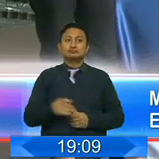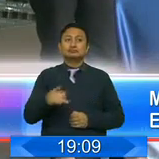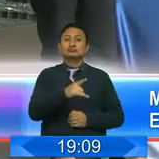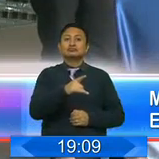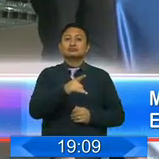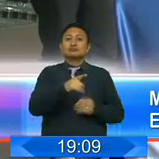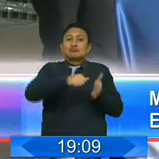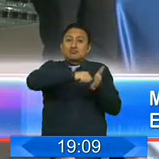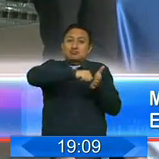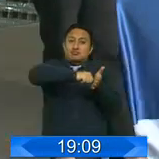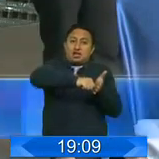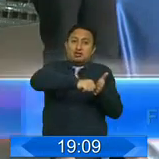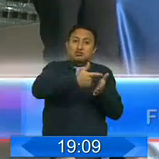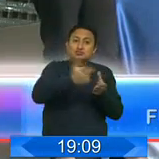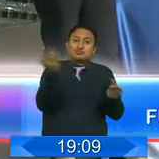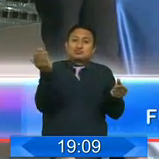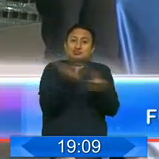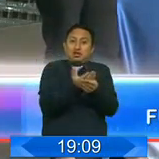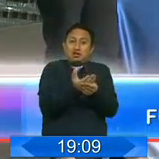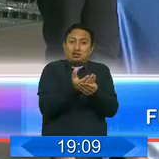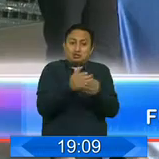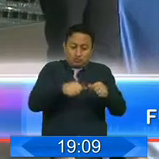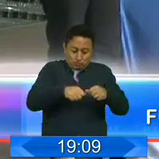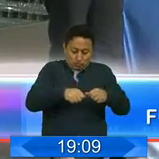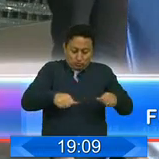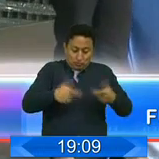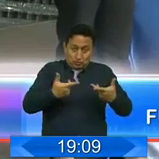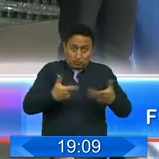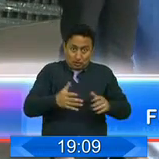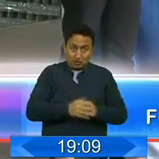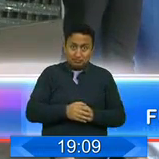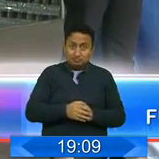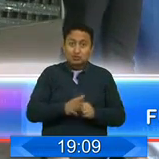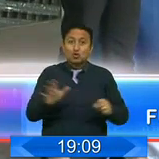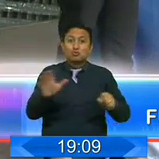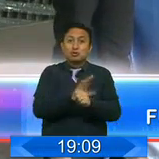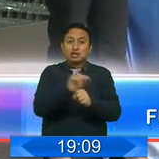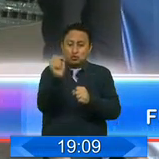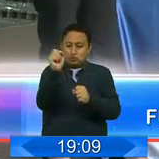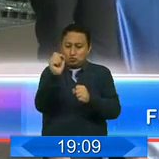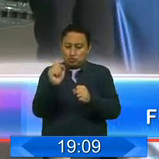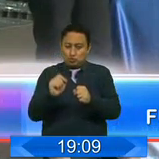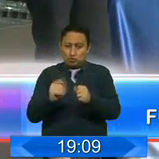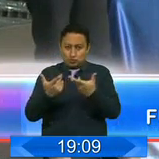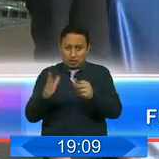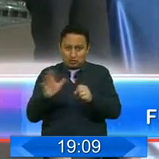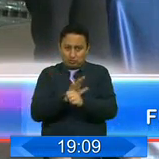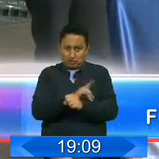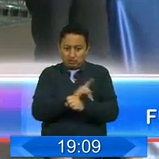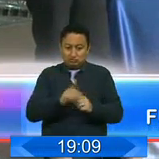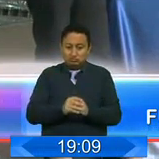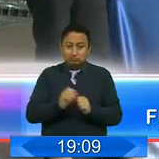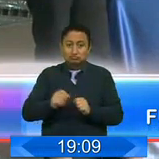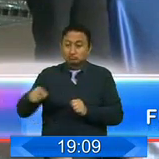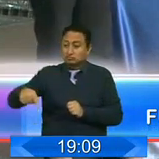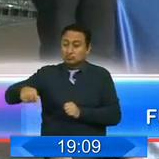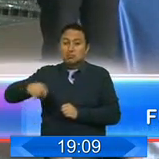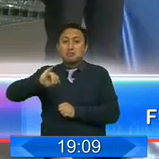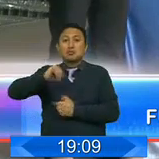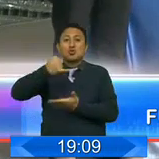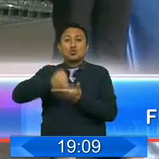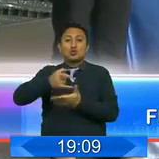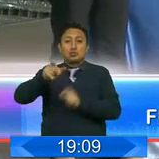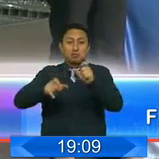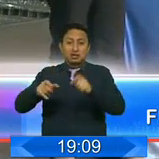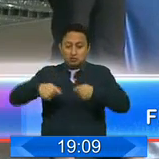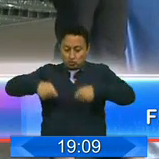son colocados en las actas de escrutinio. Una vez que ya se han llenado las actas, se han afirmado los miembros de la Junta,